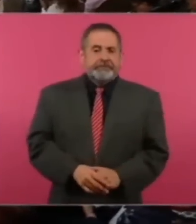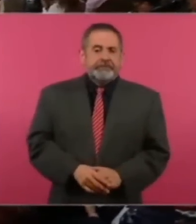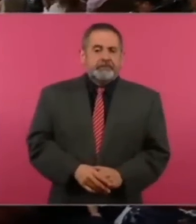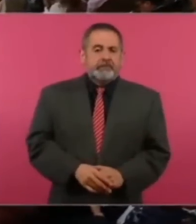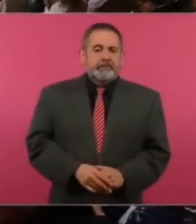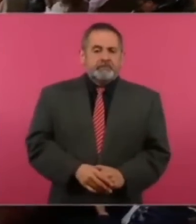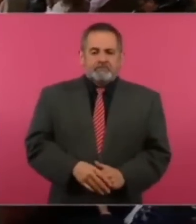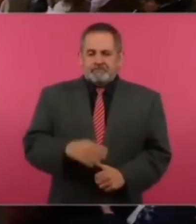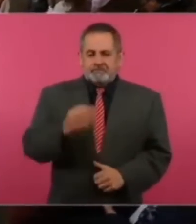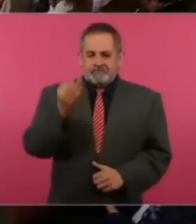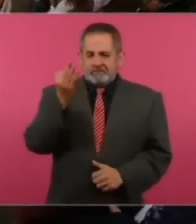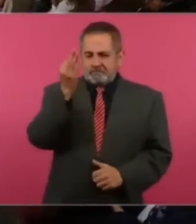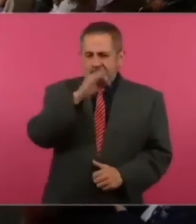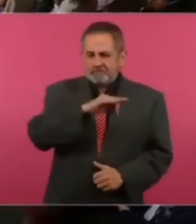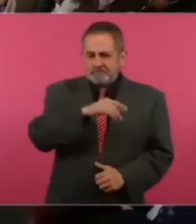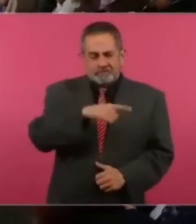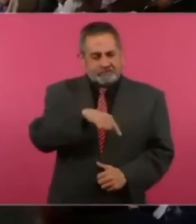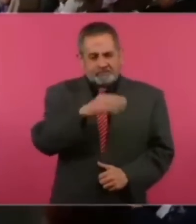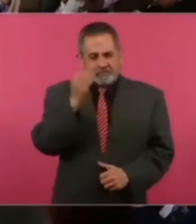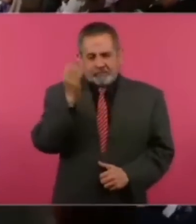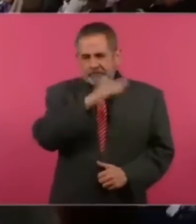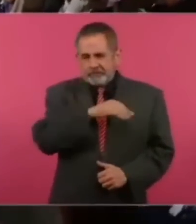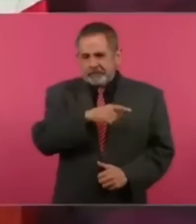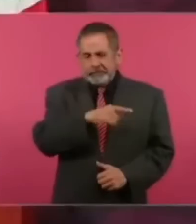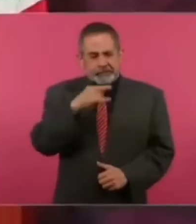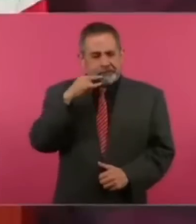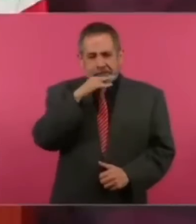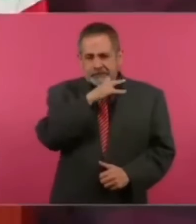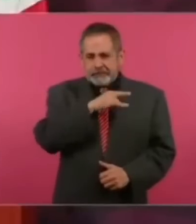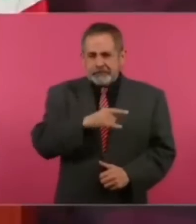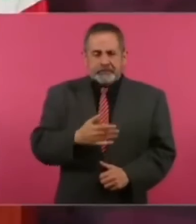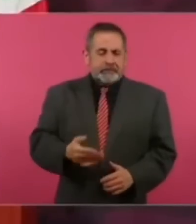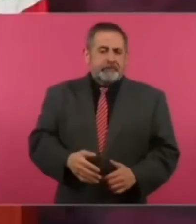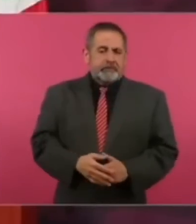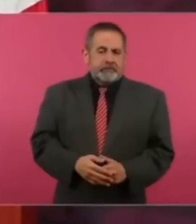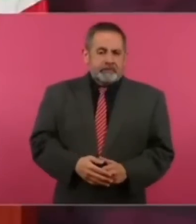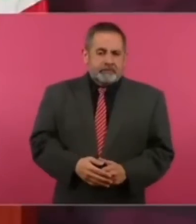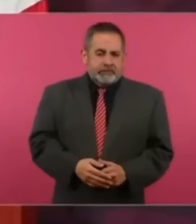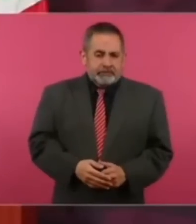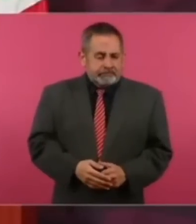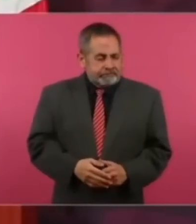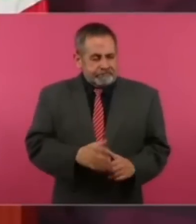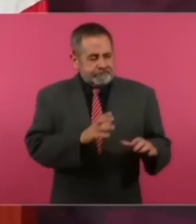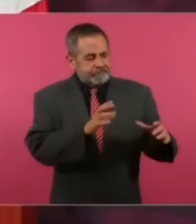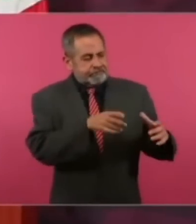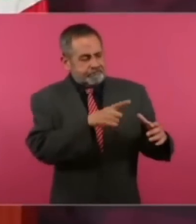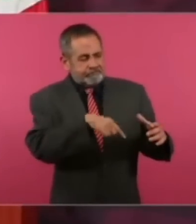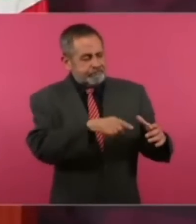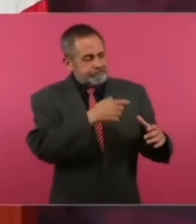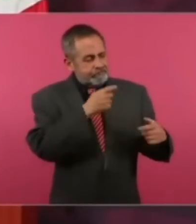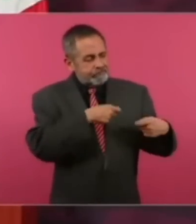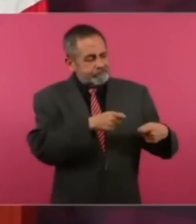de adversarios, además de hipócritas, los conservadores?